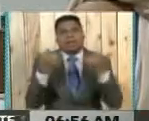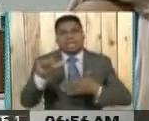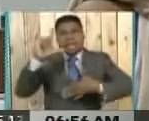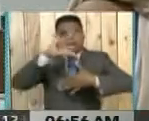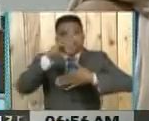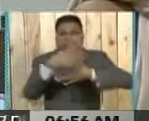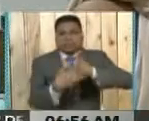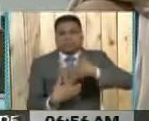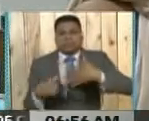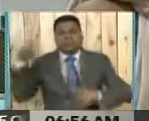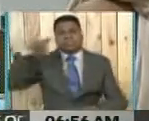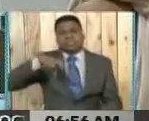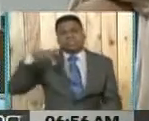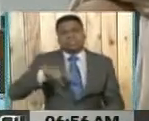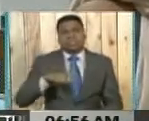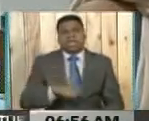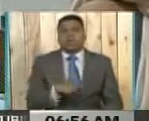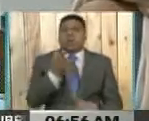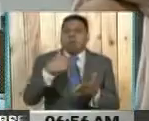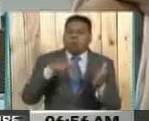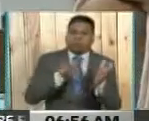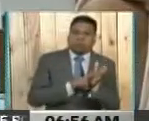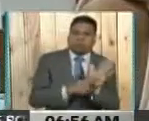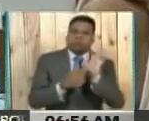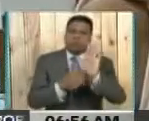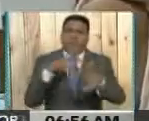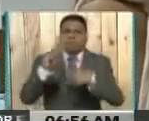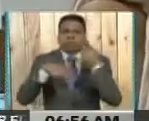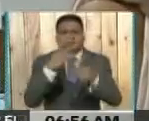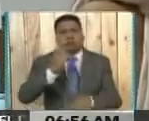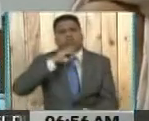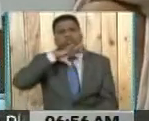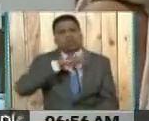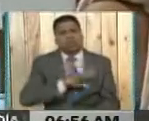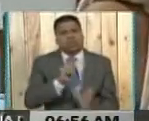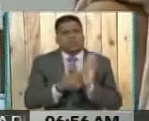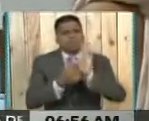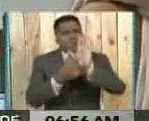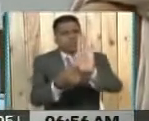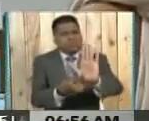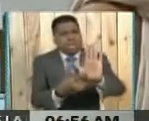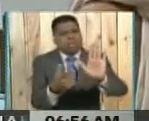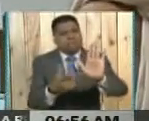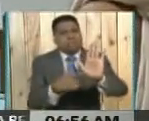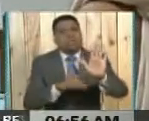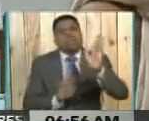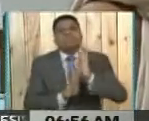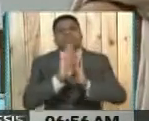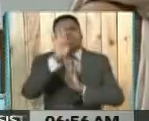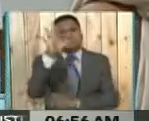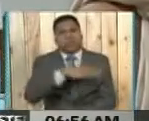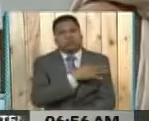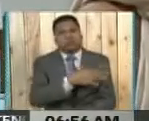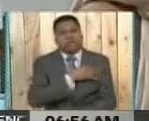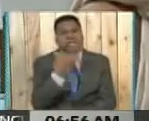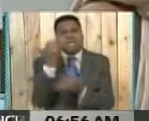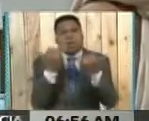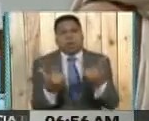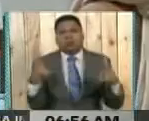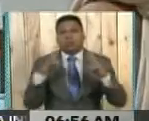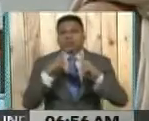se hace necesario resignificar los procesos históricos que han marcado pues el desarrollo de las sociedades que conocemos